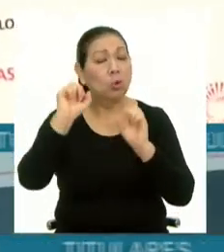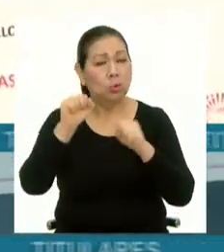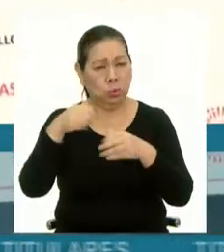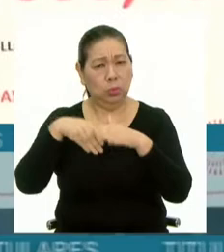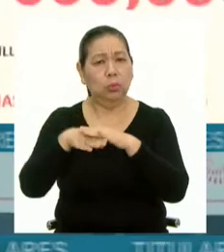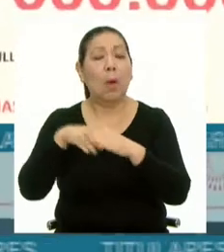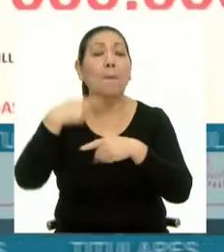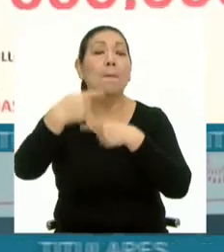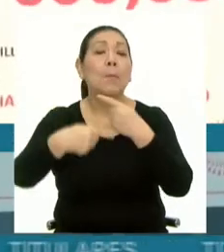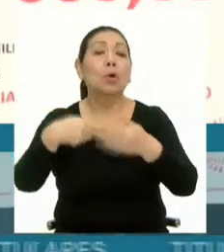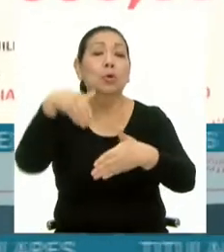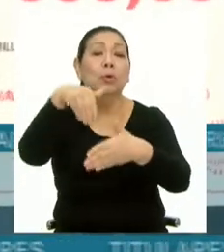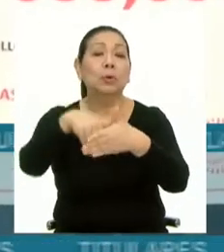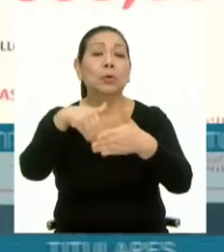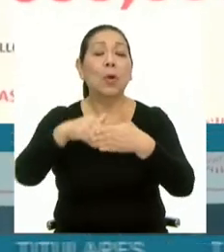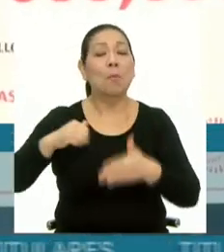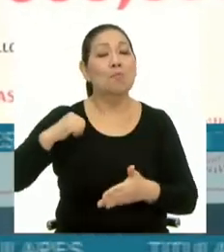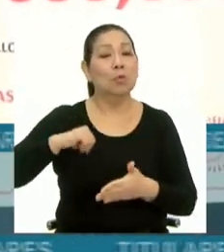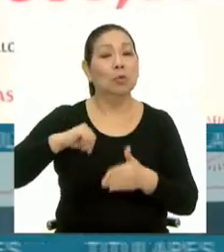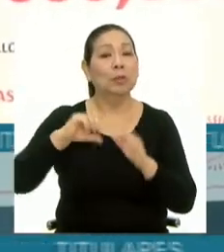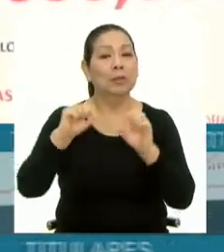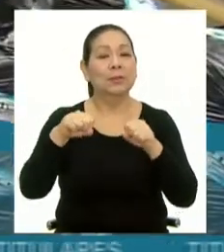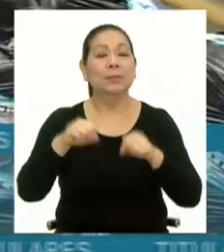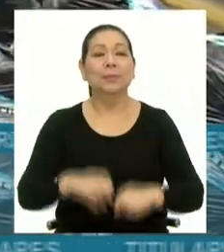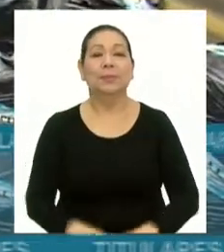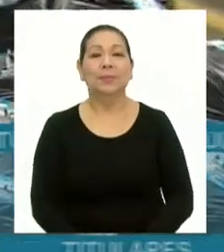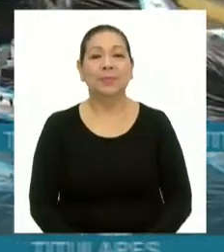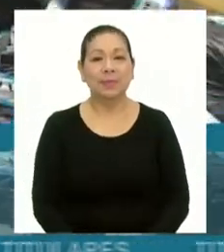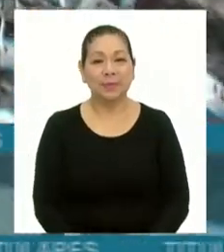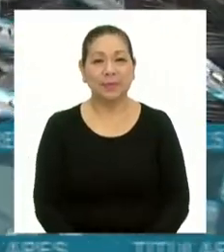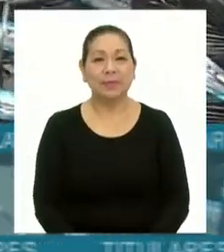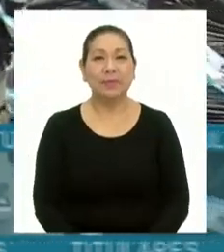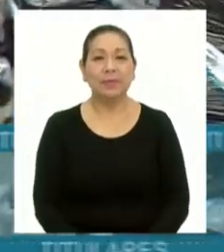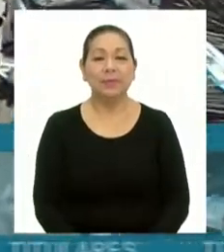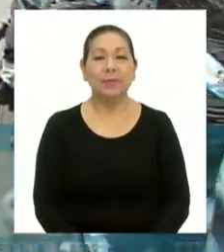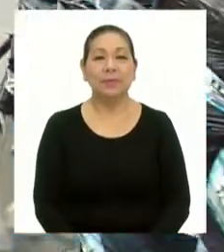en las próximas elecciones municipales.